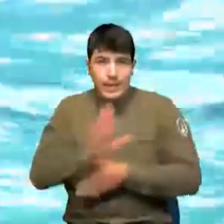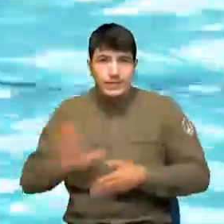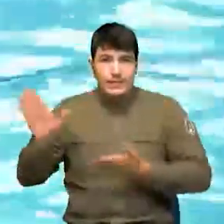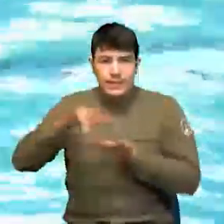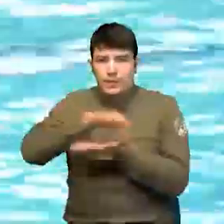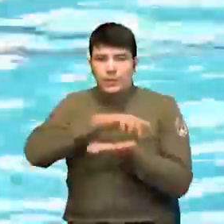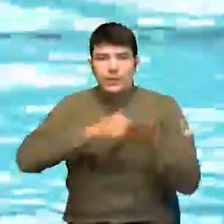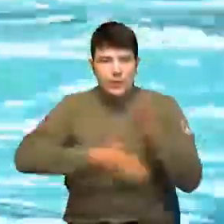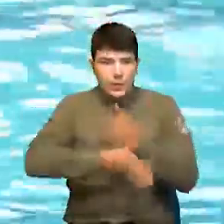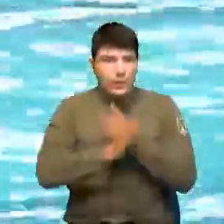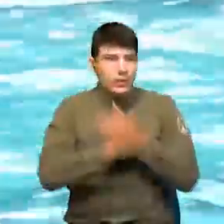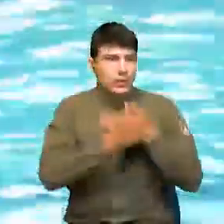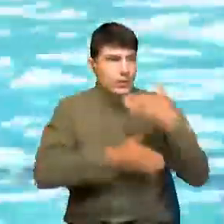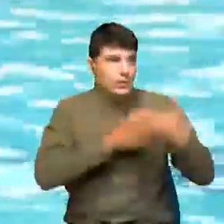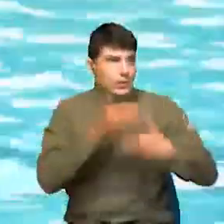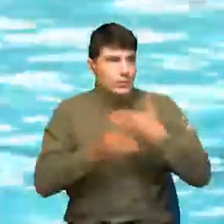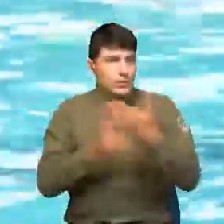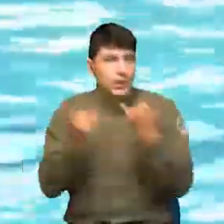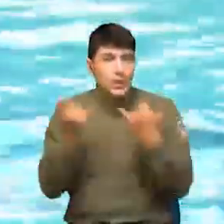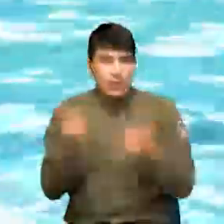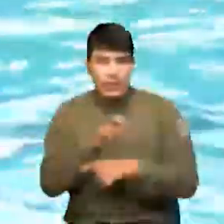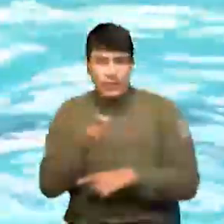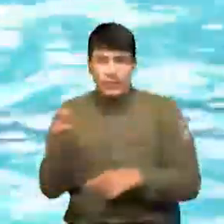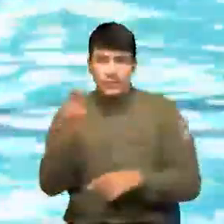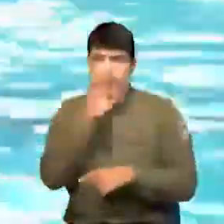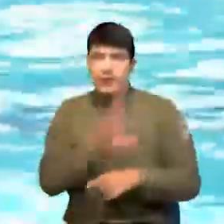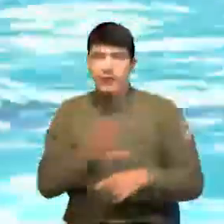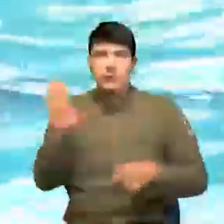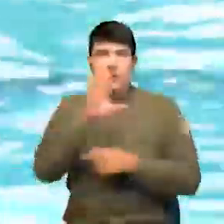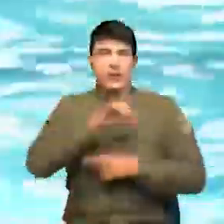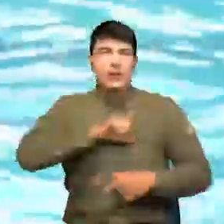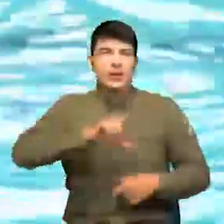proceso. Actualmente a nivel nacional este deporte lo lideran Bogotá y Valle del Cauca.